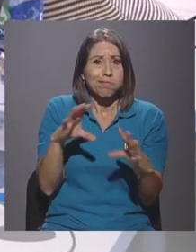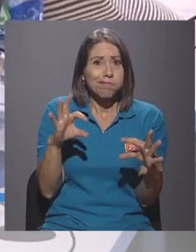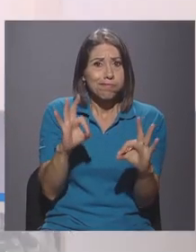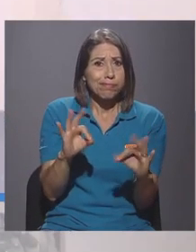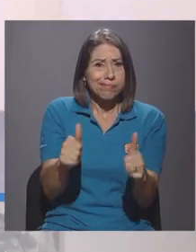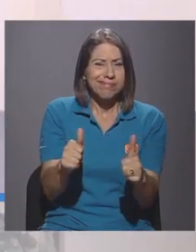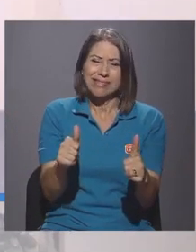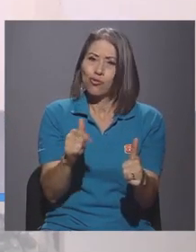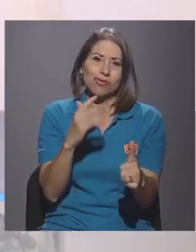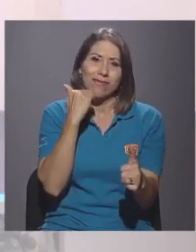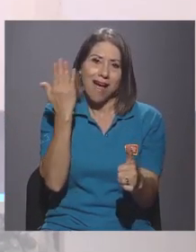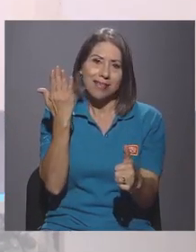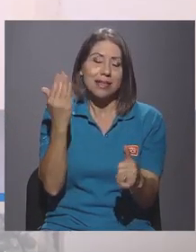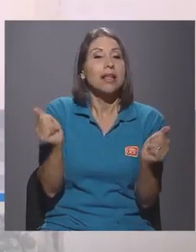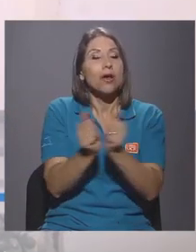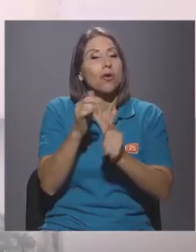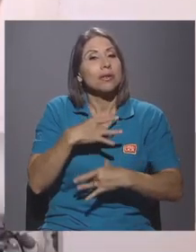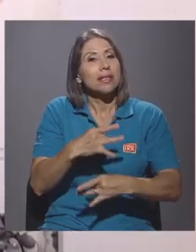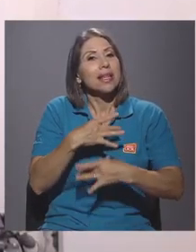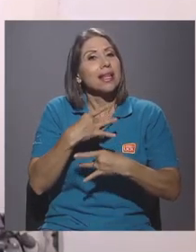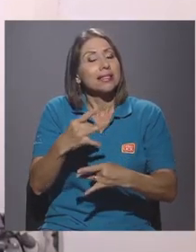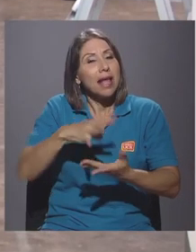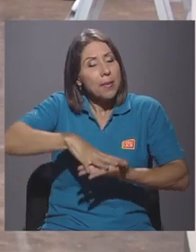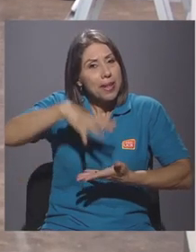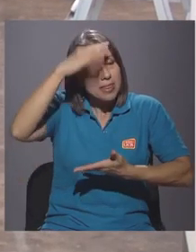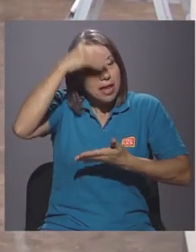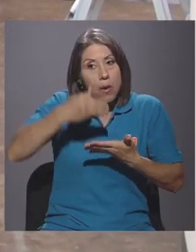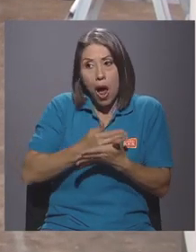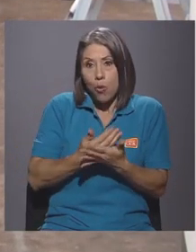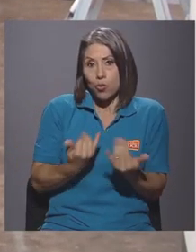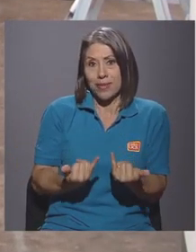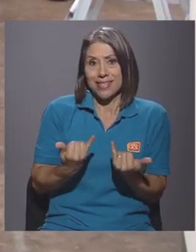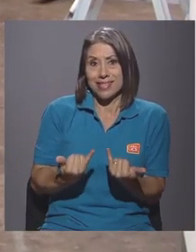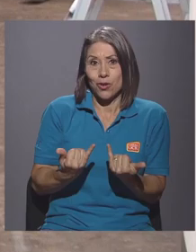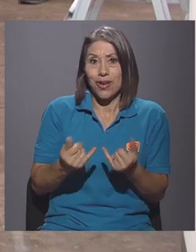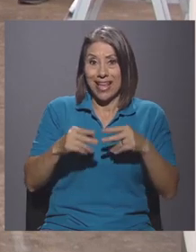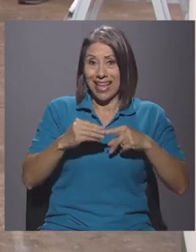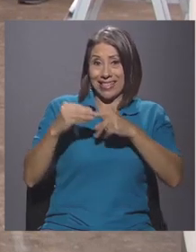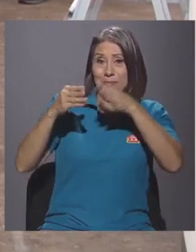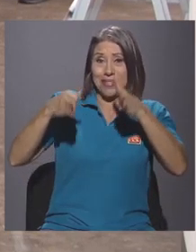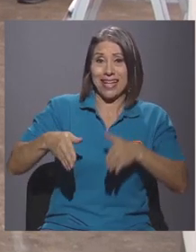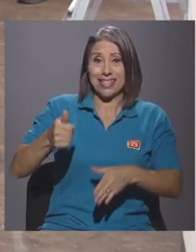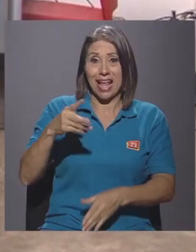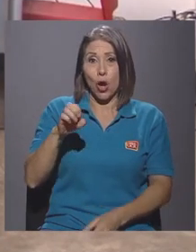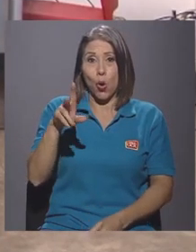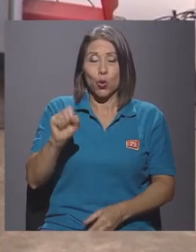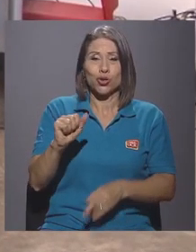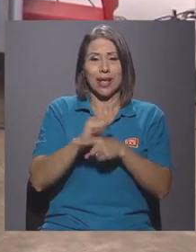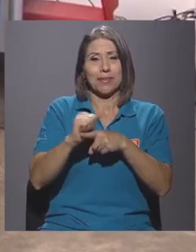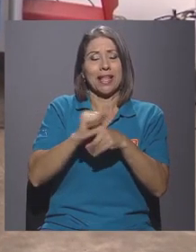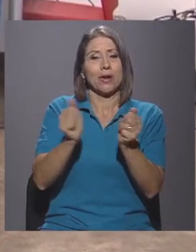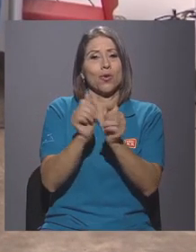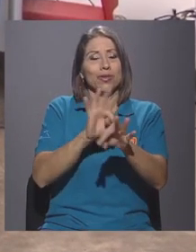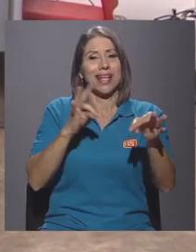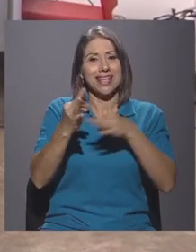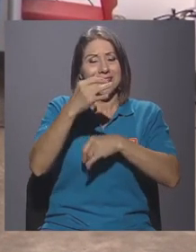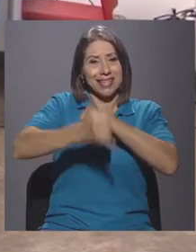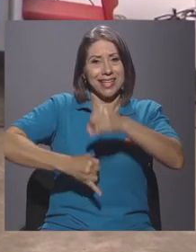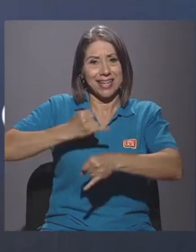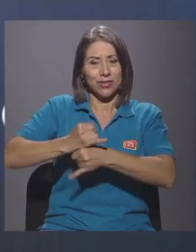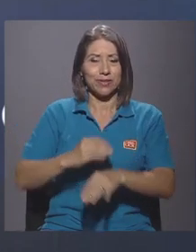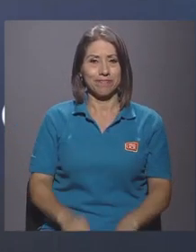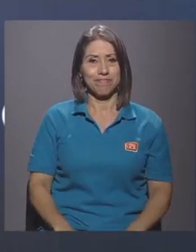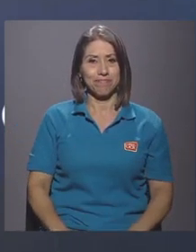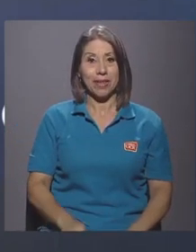el interés de aprender nuevos procesos de automatización, geólogos de la UCR se capacitaron a través de un taller internacional.